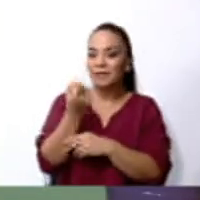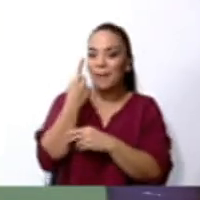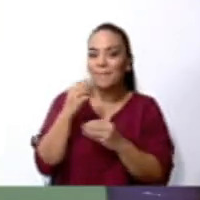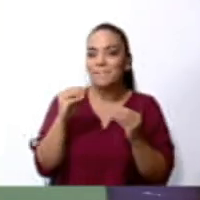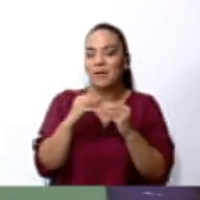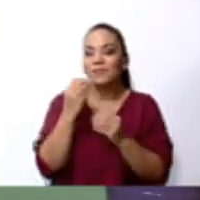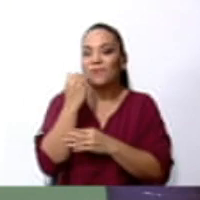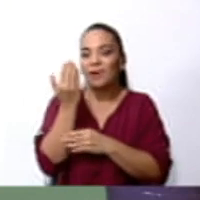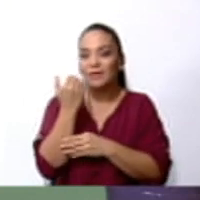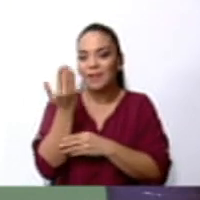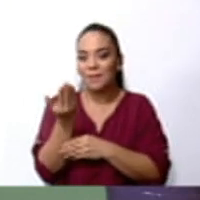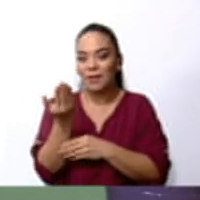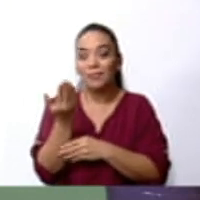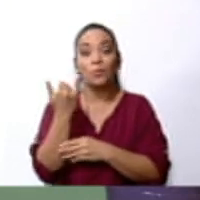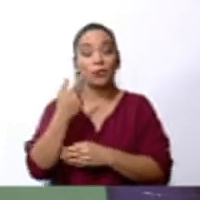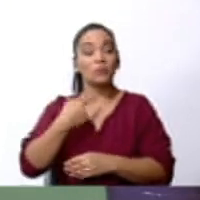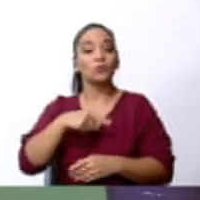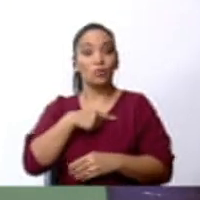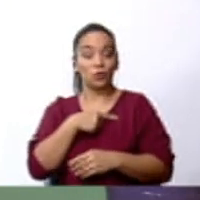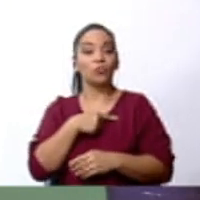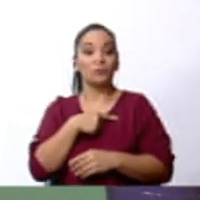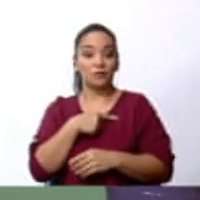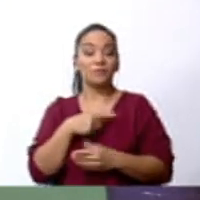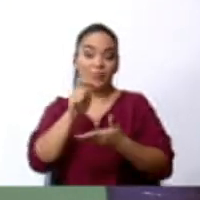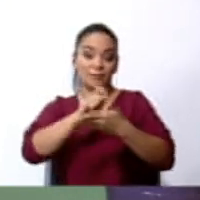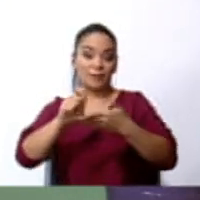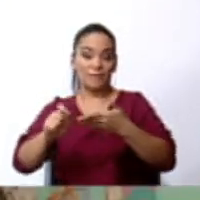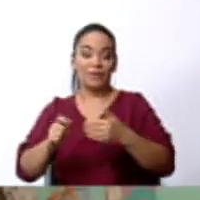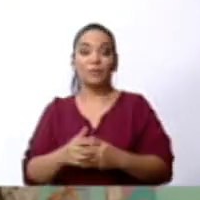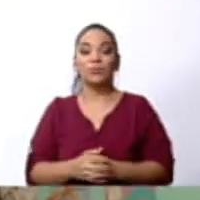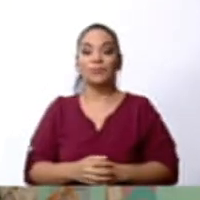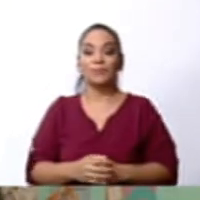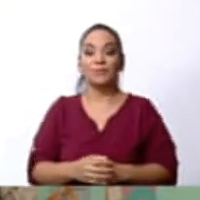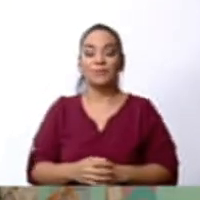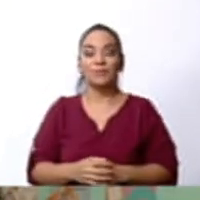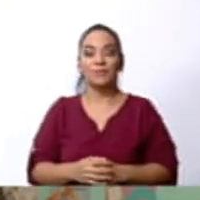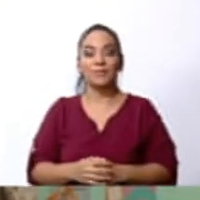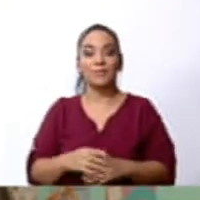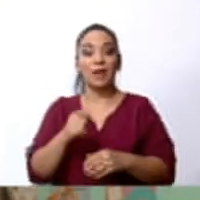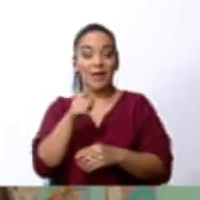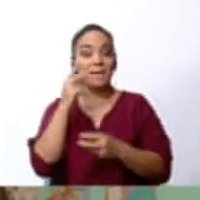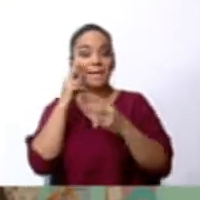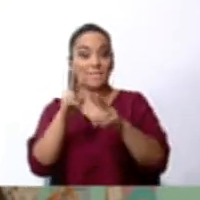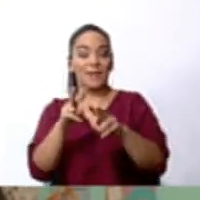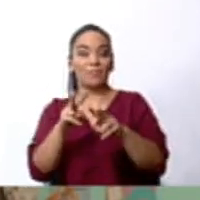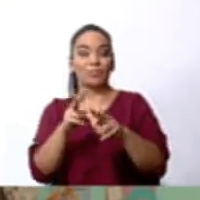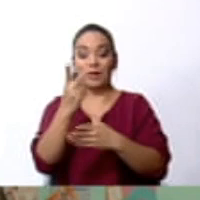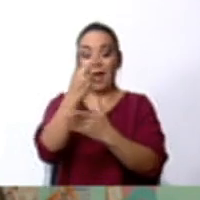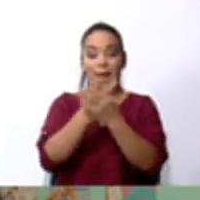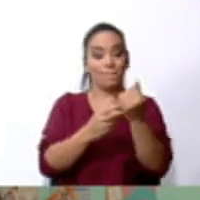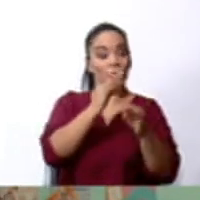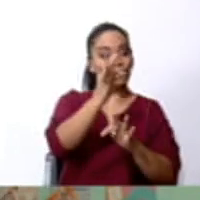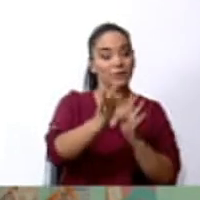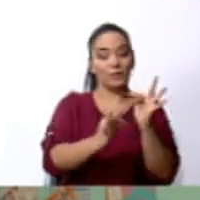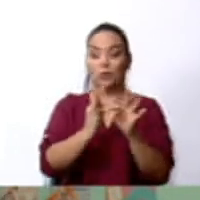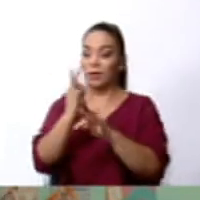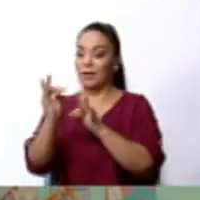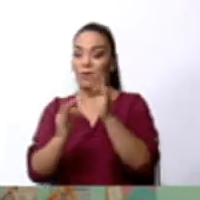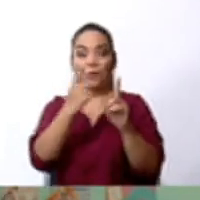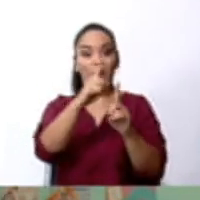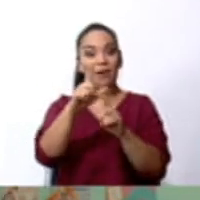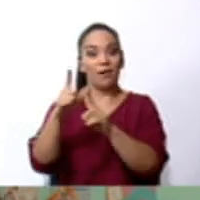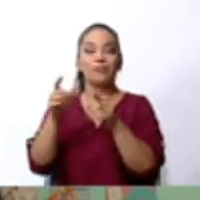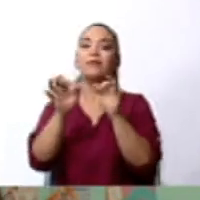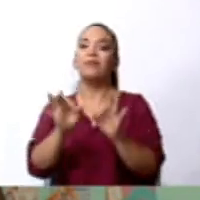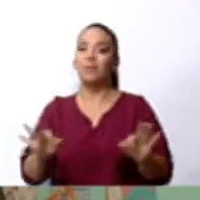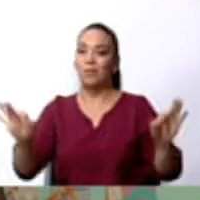más fácilmente ya que nosotros fuimos quienes la escribimos. Bueno, como vemos, ambos tipos de letras son igual de importantes y